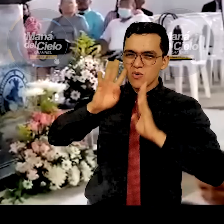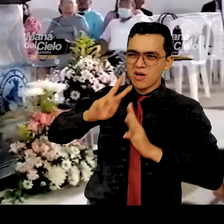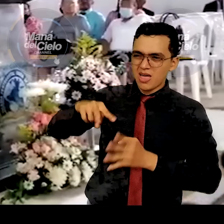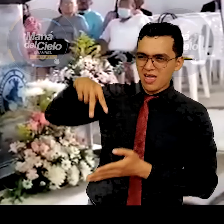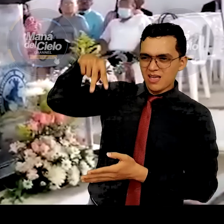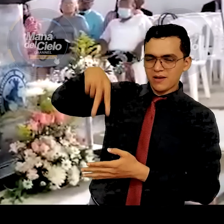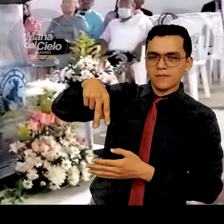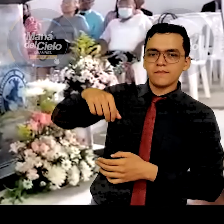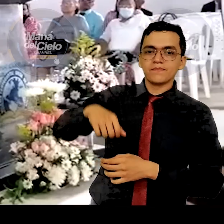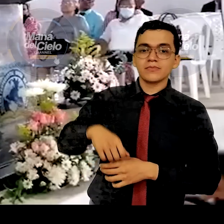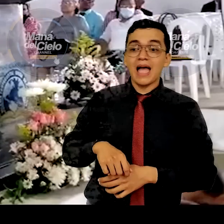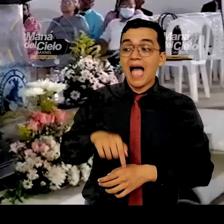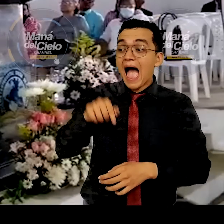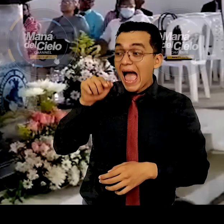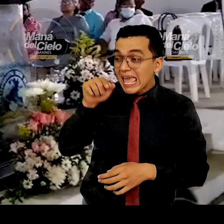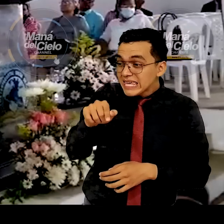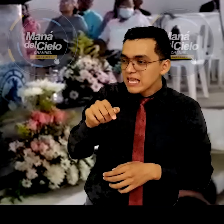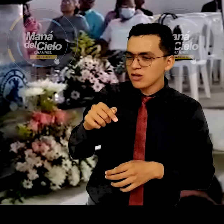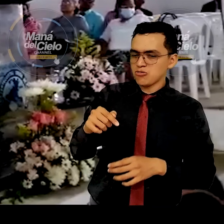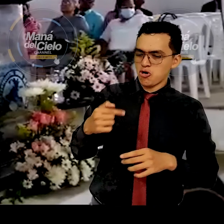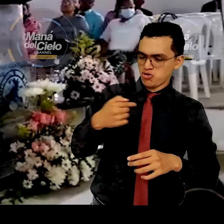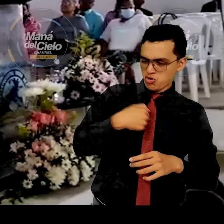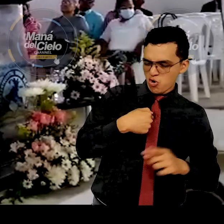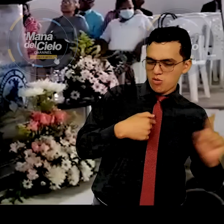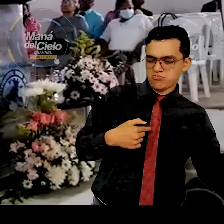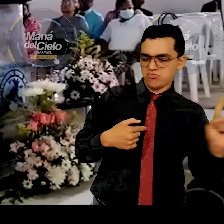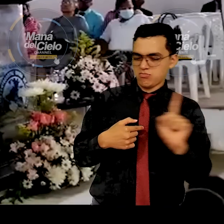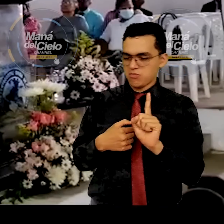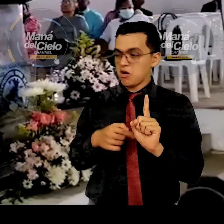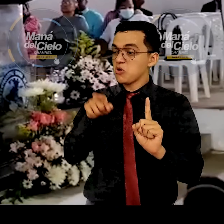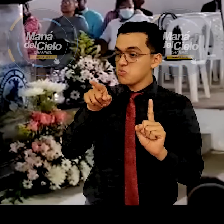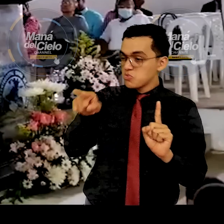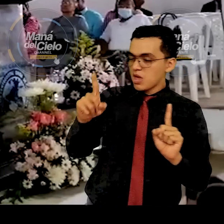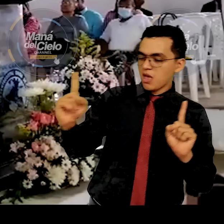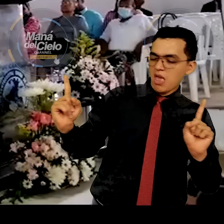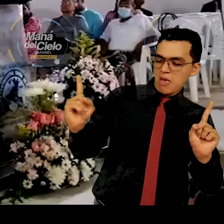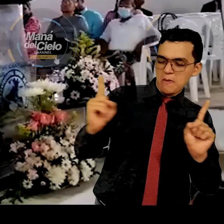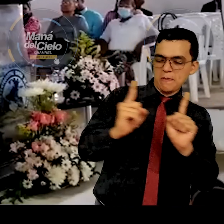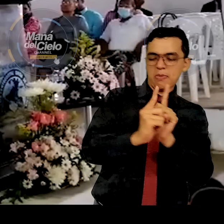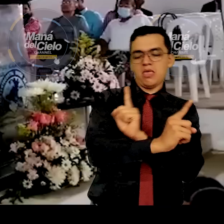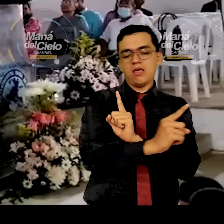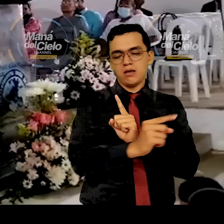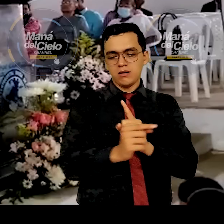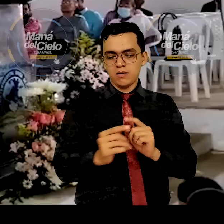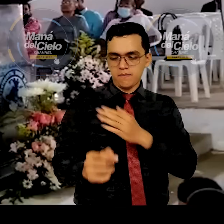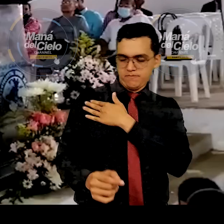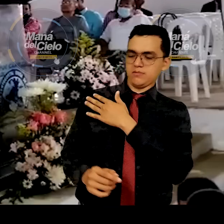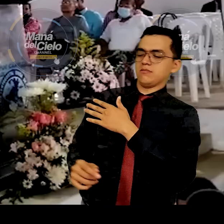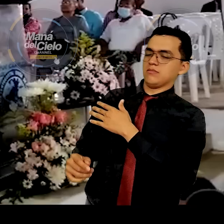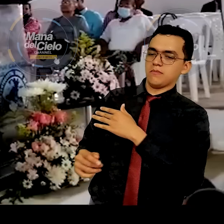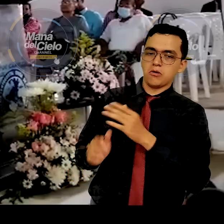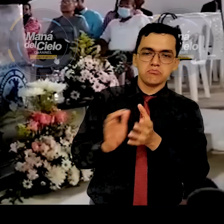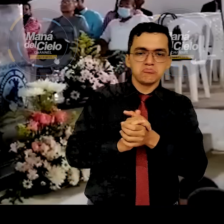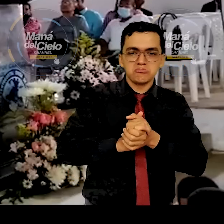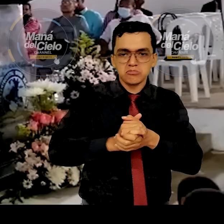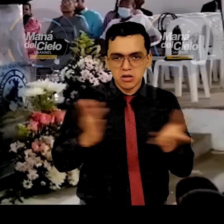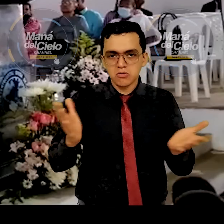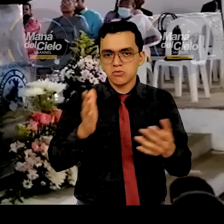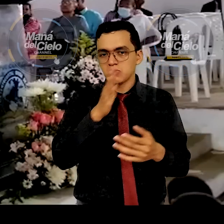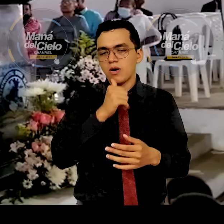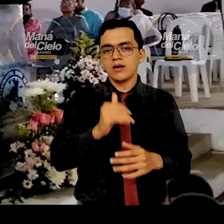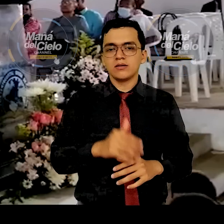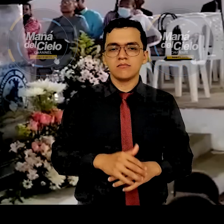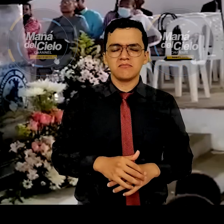Se estrelló usted conmigo y ni me saludó. Yo me quedé pensando, digo, usted tiene razón, yo me estrellé